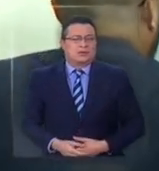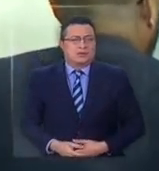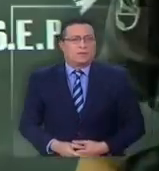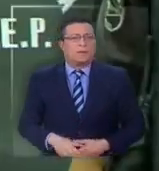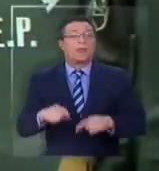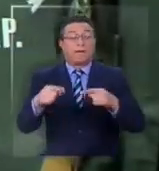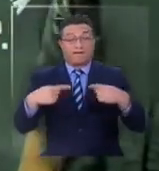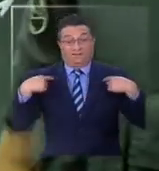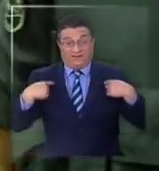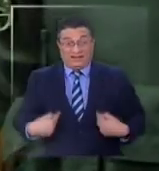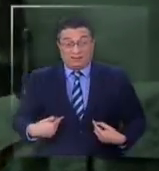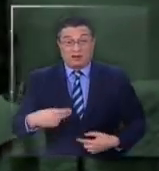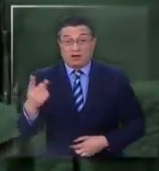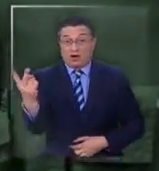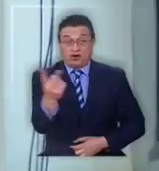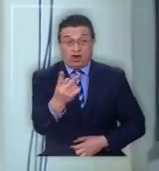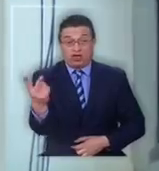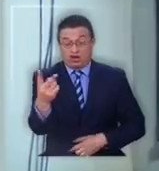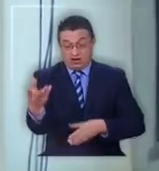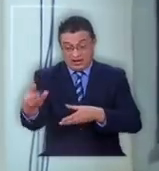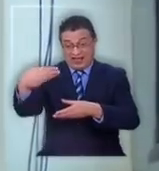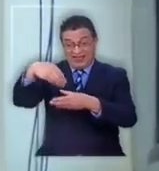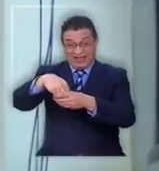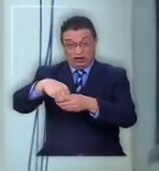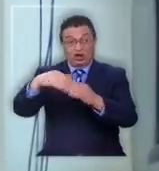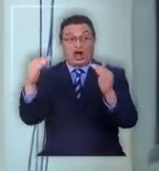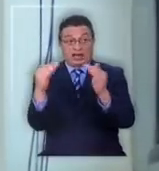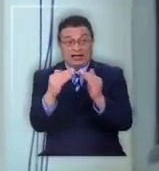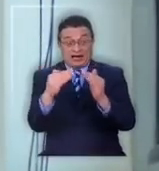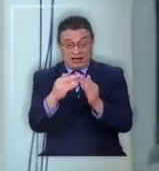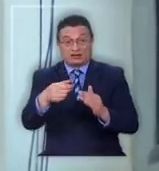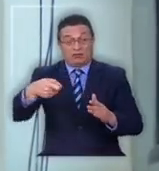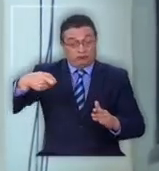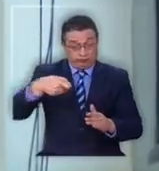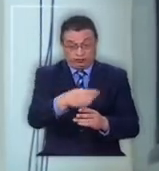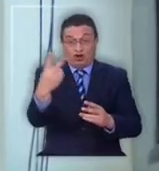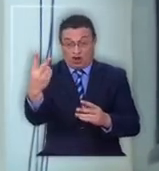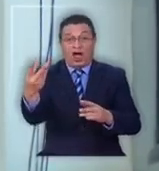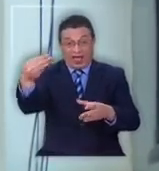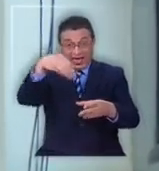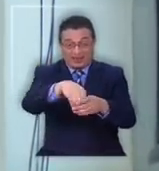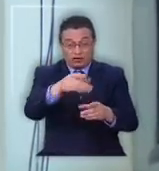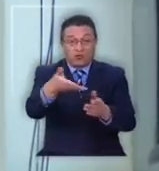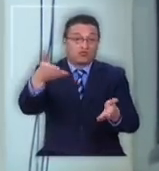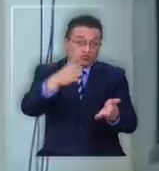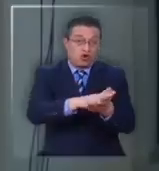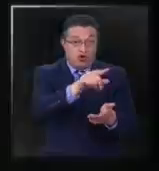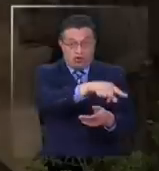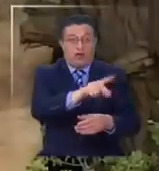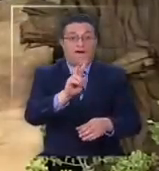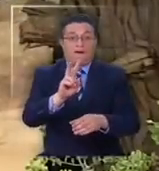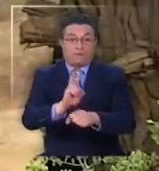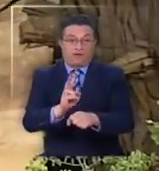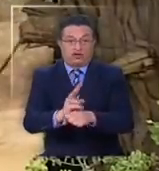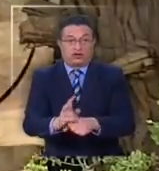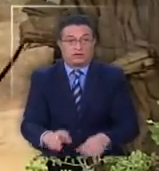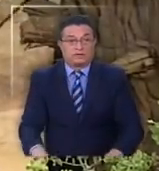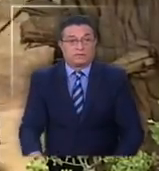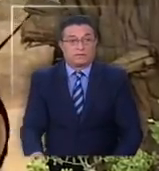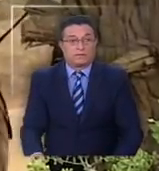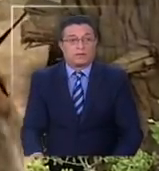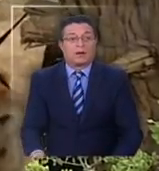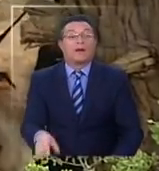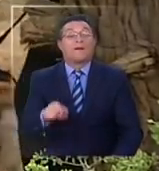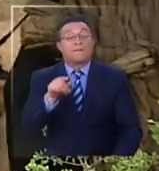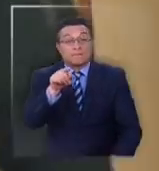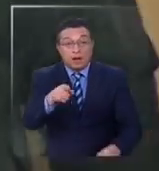Físicamente, ambos están al interior del domicilio al momento de que se ejecuta la acción violenta que le provoca la muerte a la víctima. Por un lado